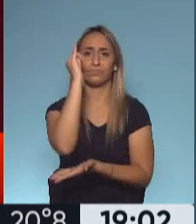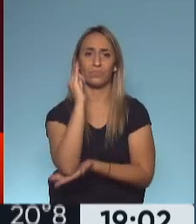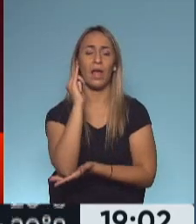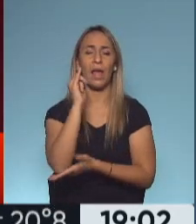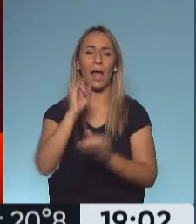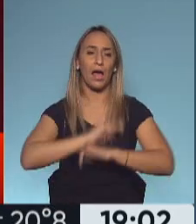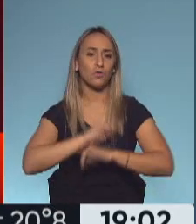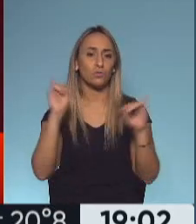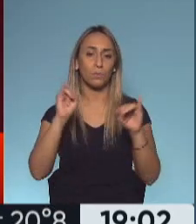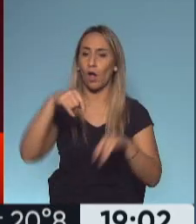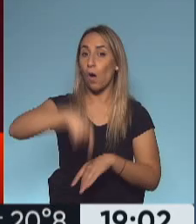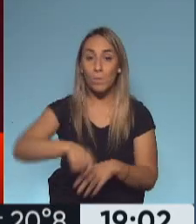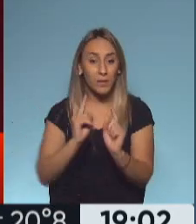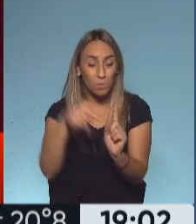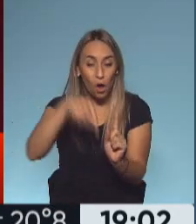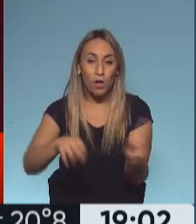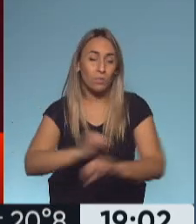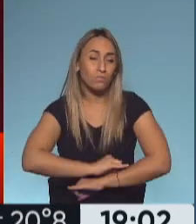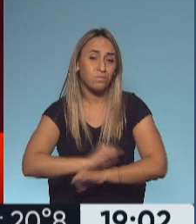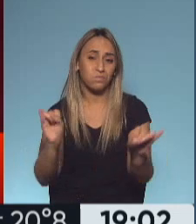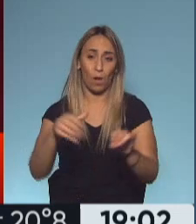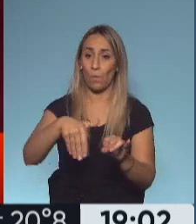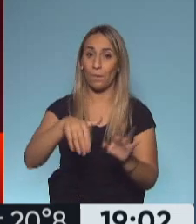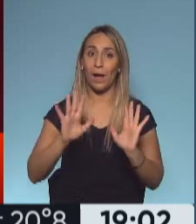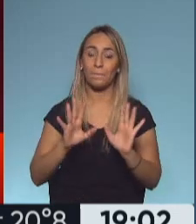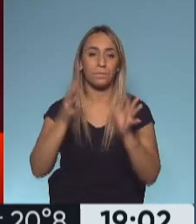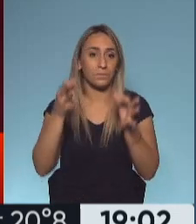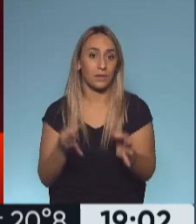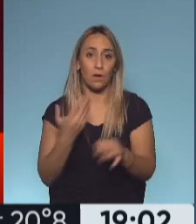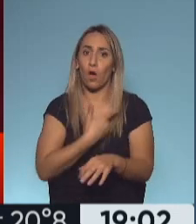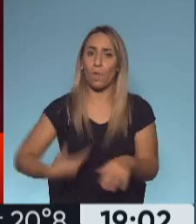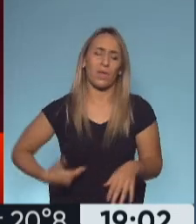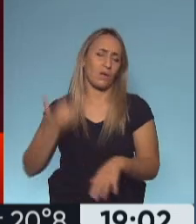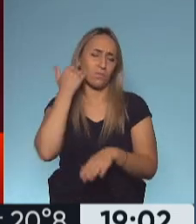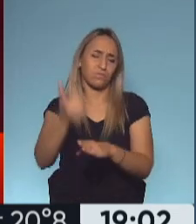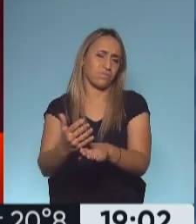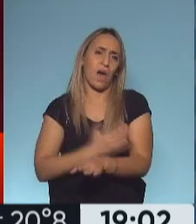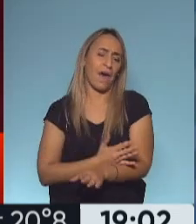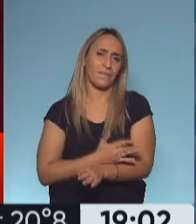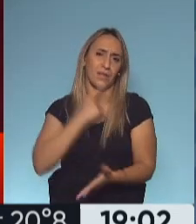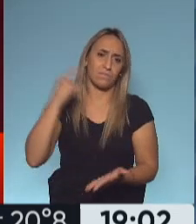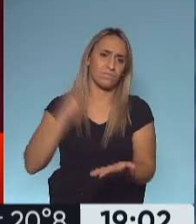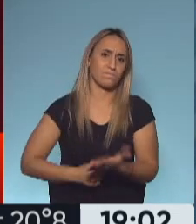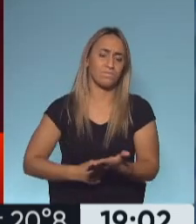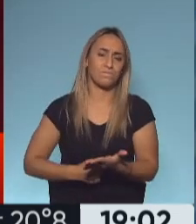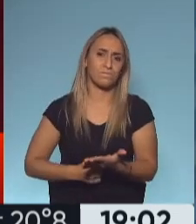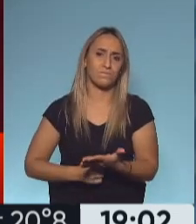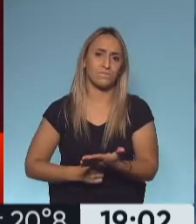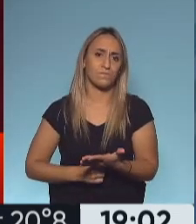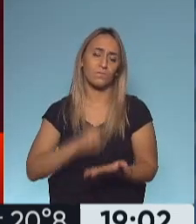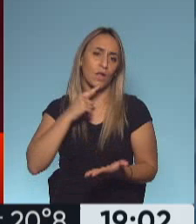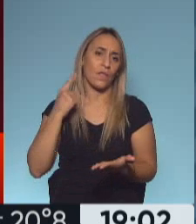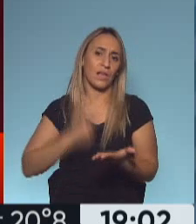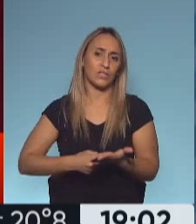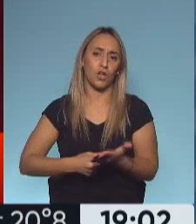hoy mismo anuncios, con lo cual hay que decir que se adelanta el gobierno nacional para una batería, para una